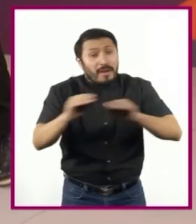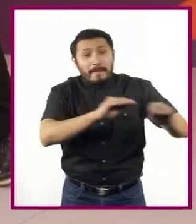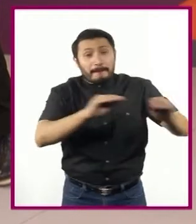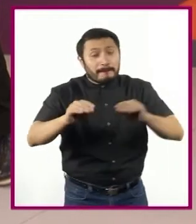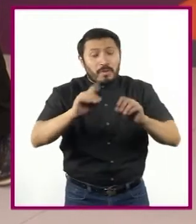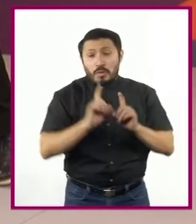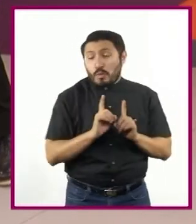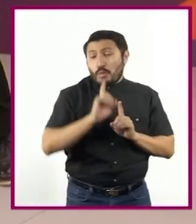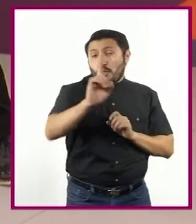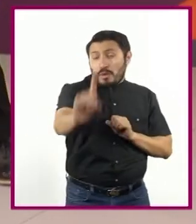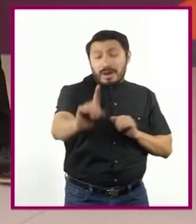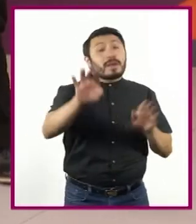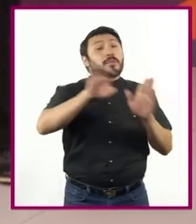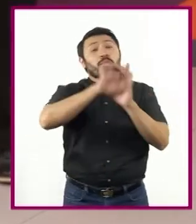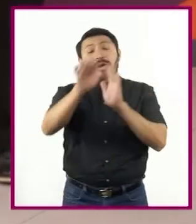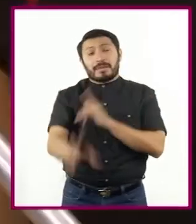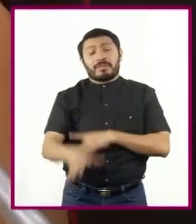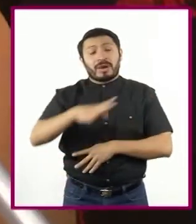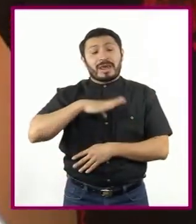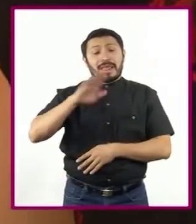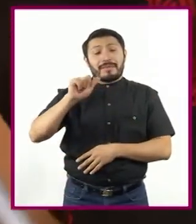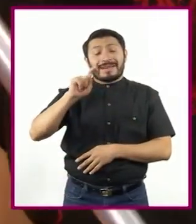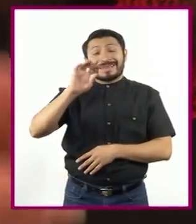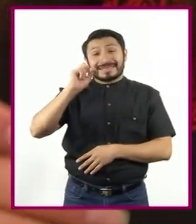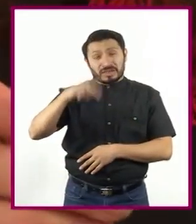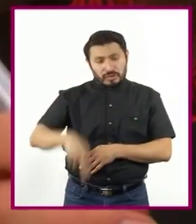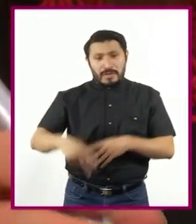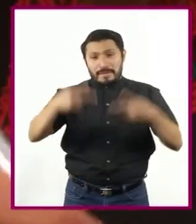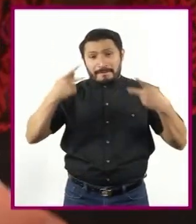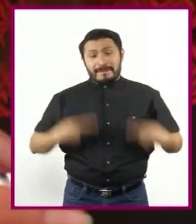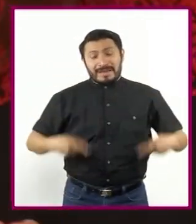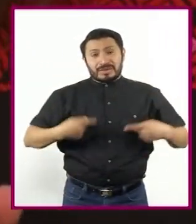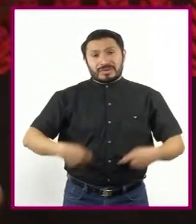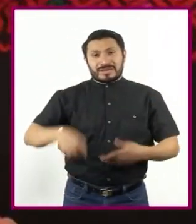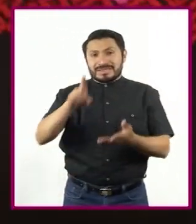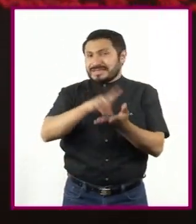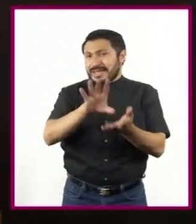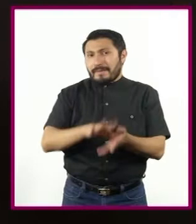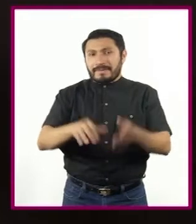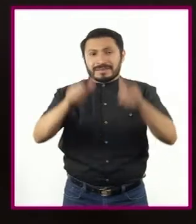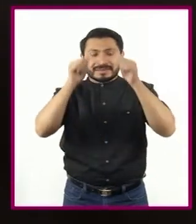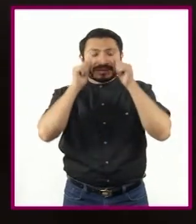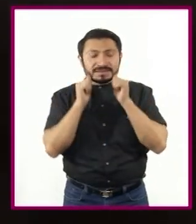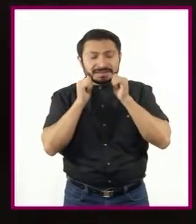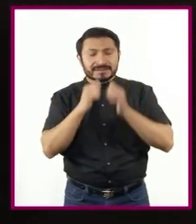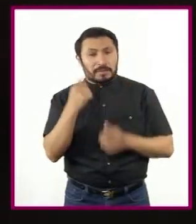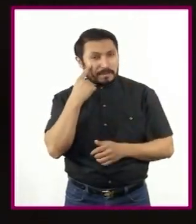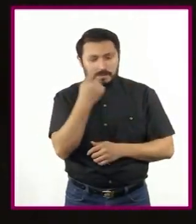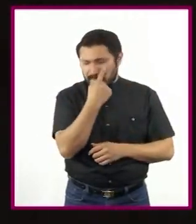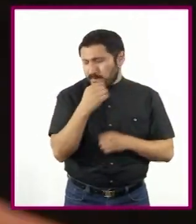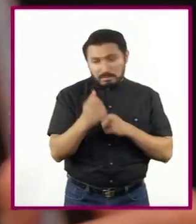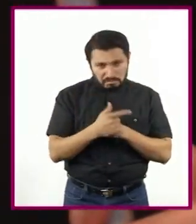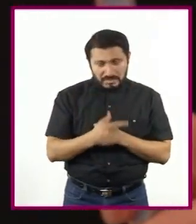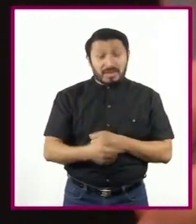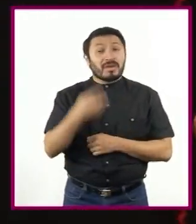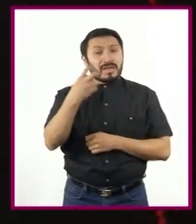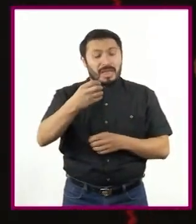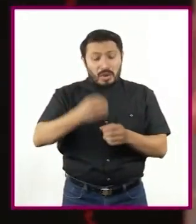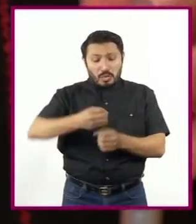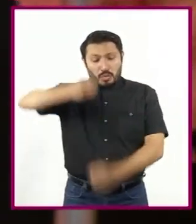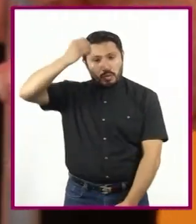Por ejemplo, tenemos los bastones para personas con alguna discapacidad visual. Este tipo de bastón debe